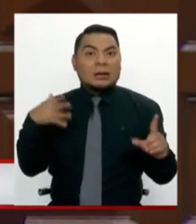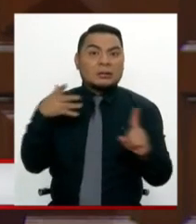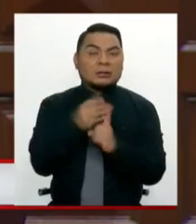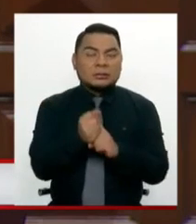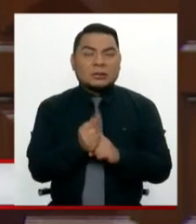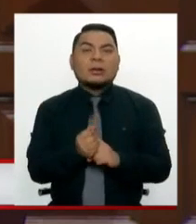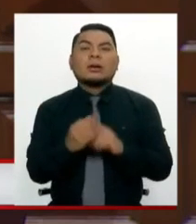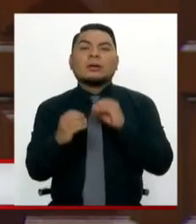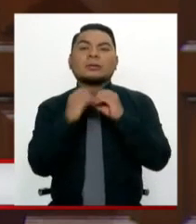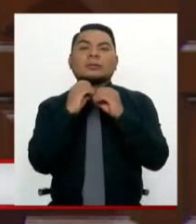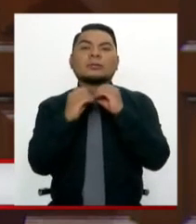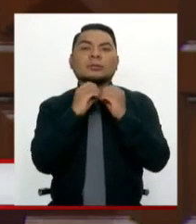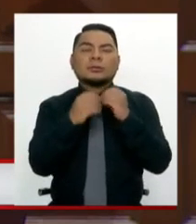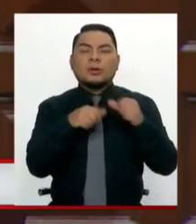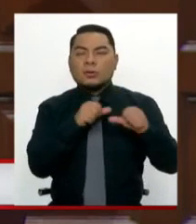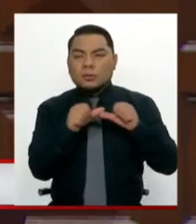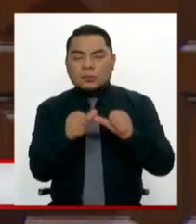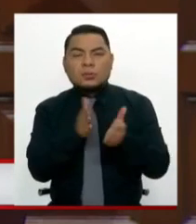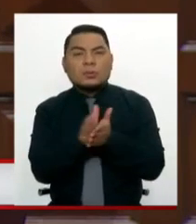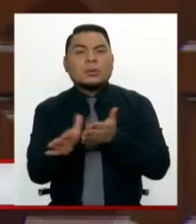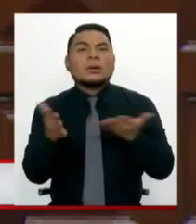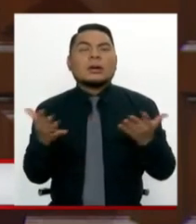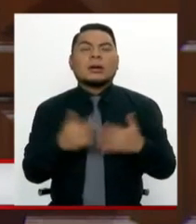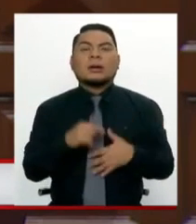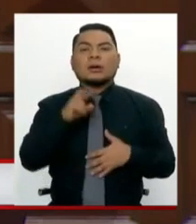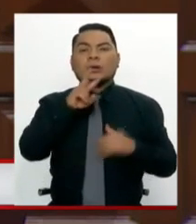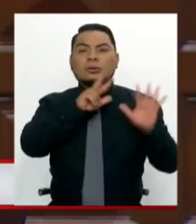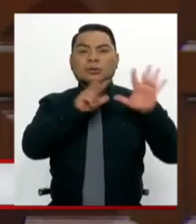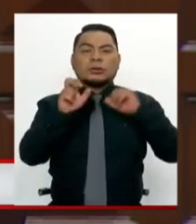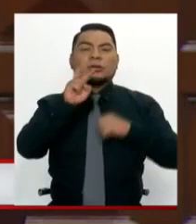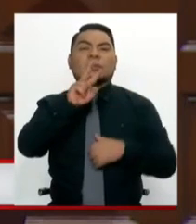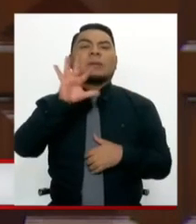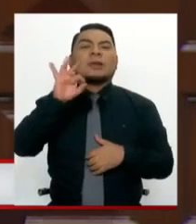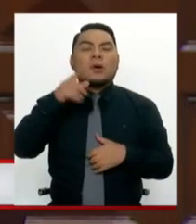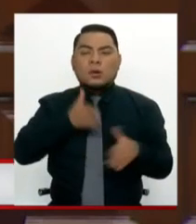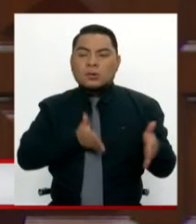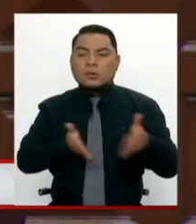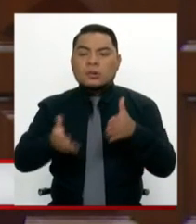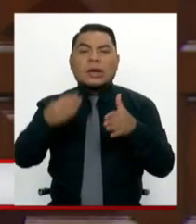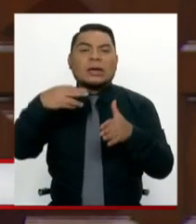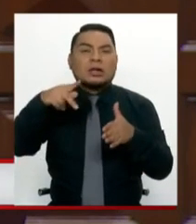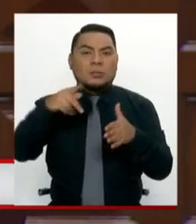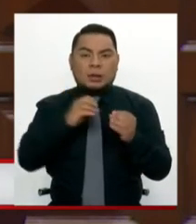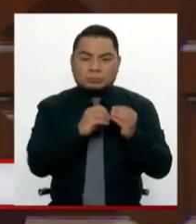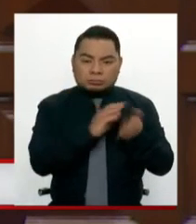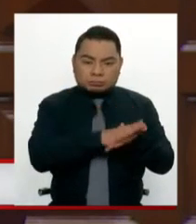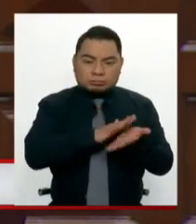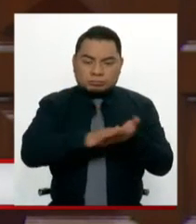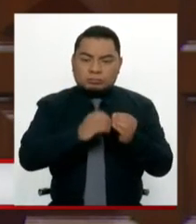el mantenimiento rutinario de 8.150 kilómetros de carreteras pavimentadas,